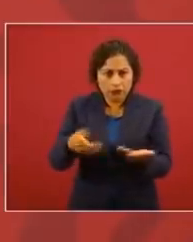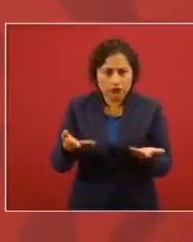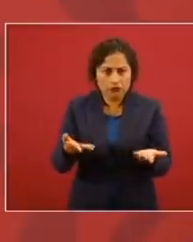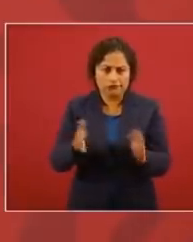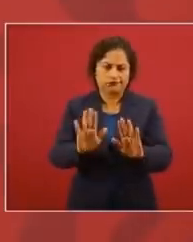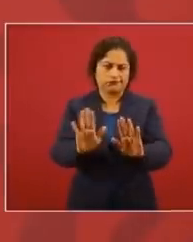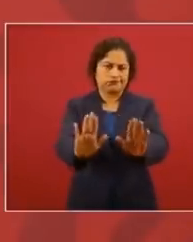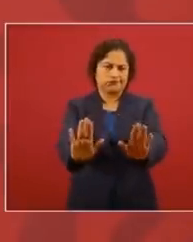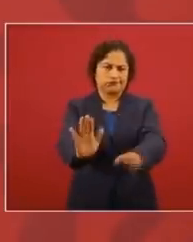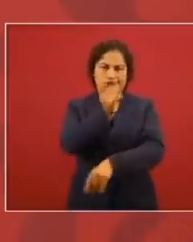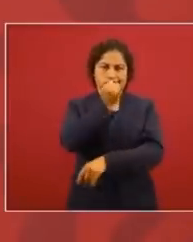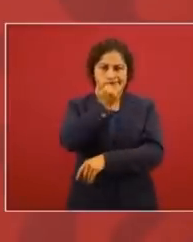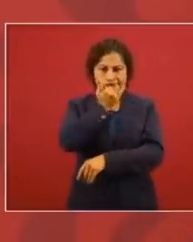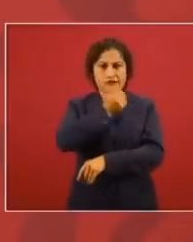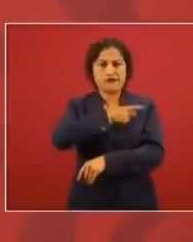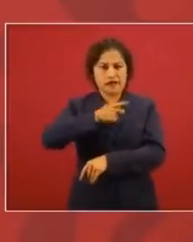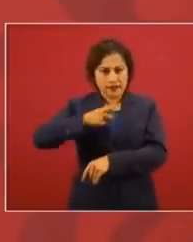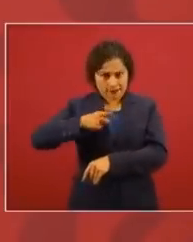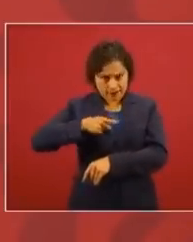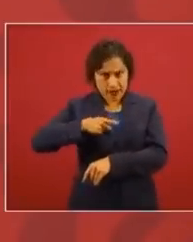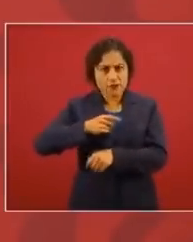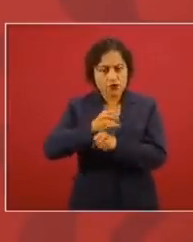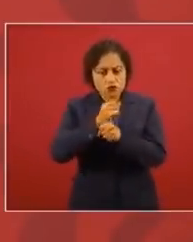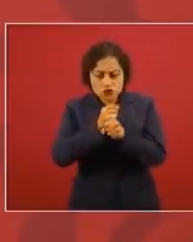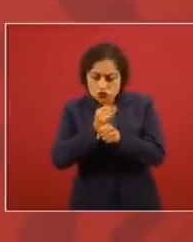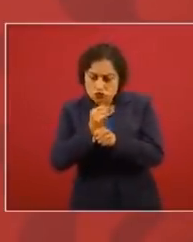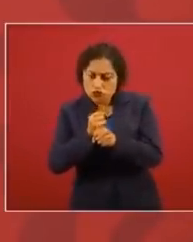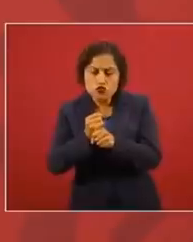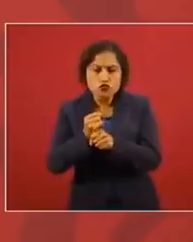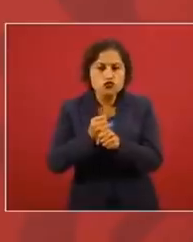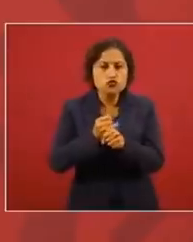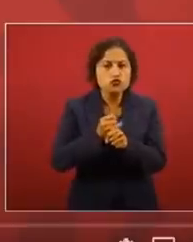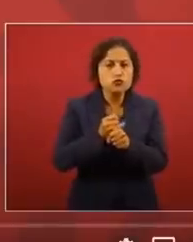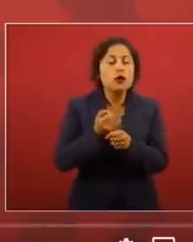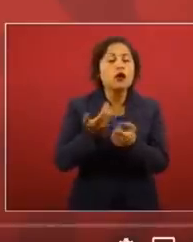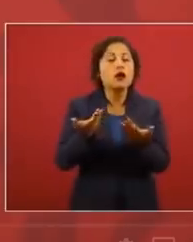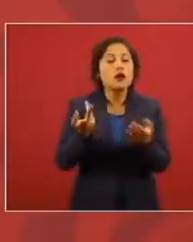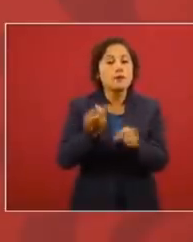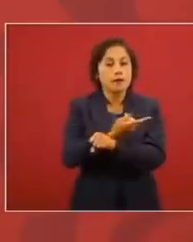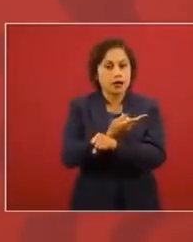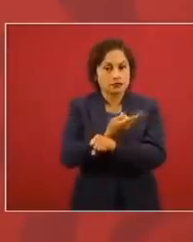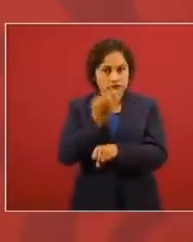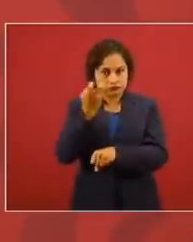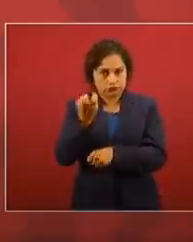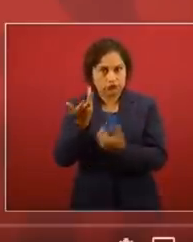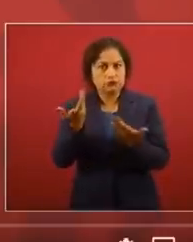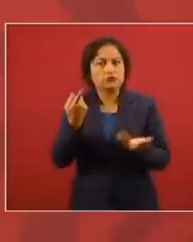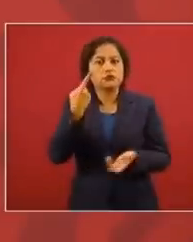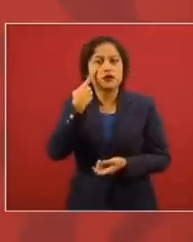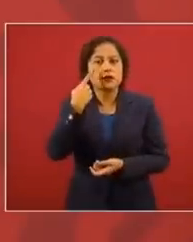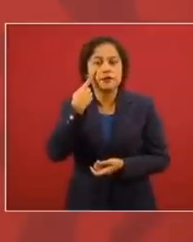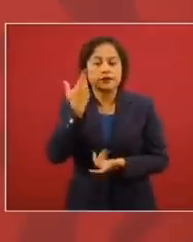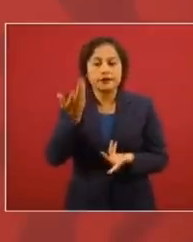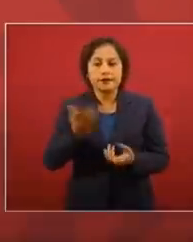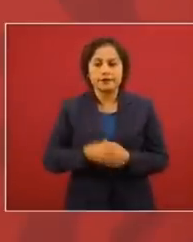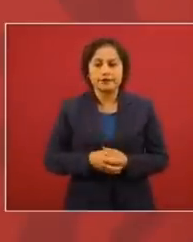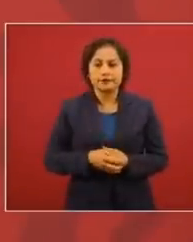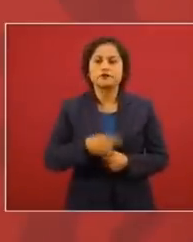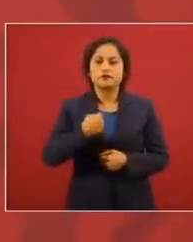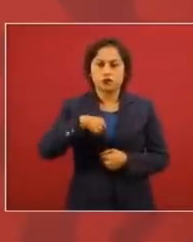para que se resuelva bien y estamos acudiendo a las